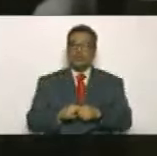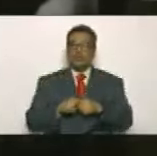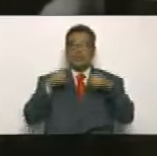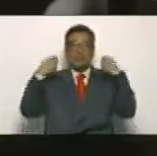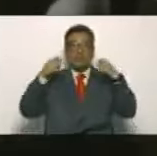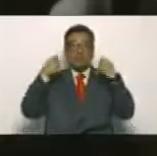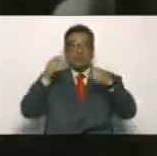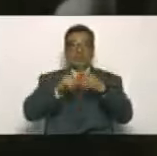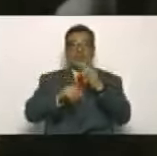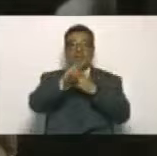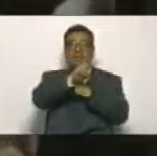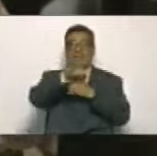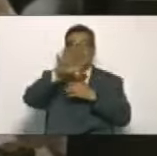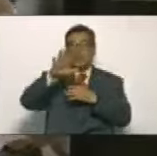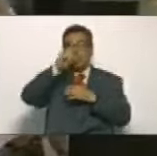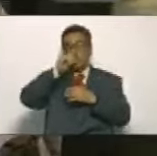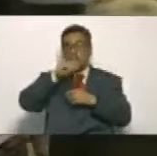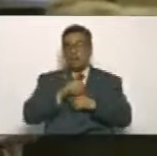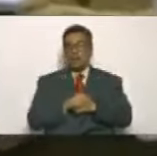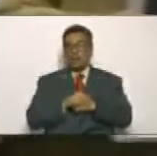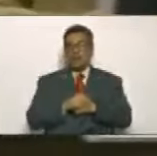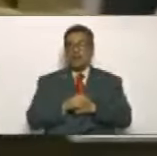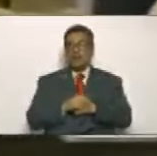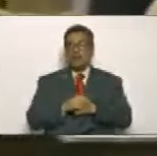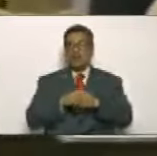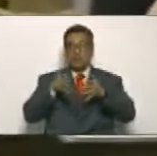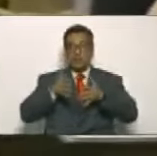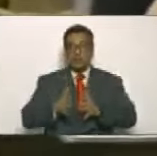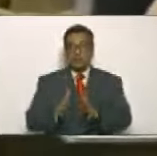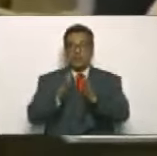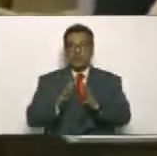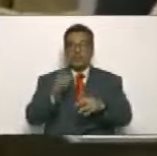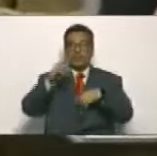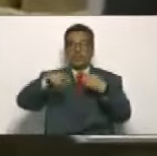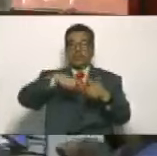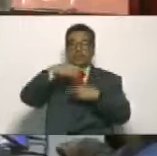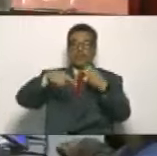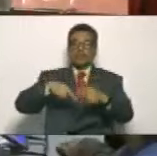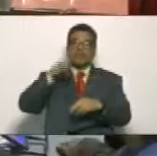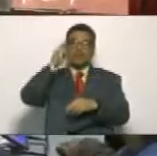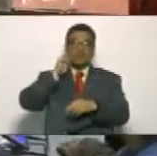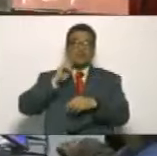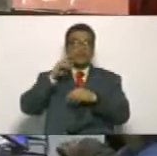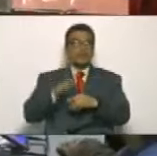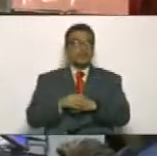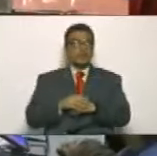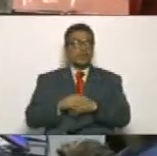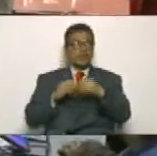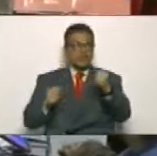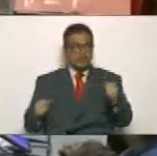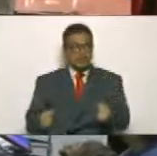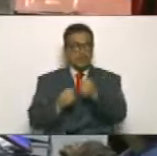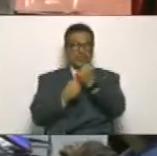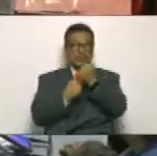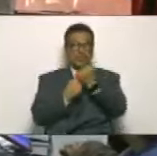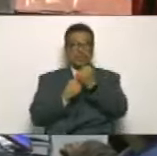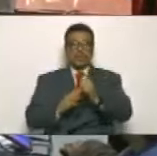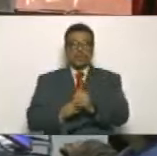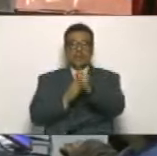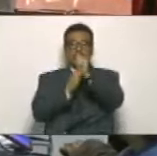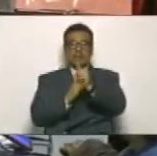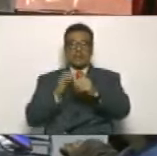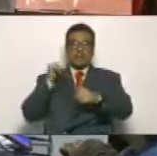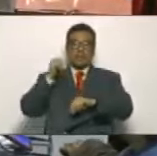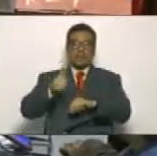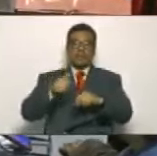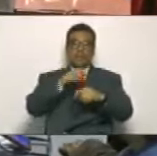celebrar los 25 años del nacimiento de la Revolución Bolivariana, impulsada y liderada por el comandante